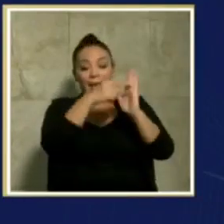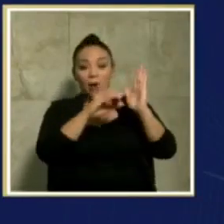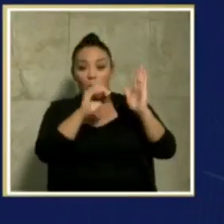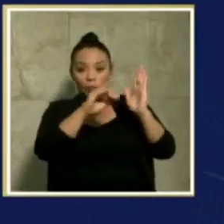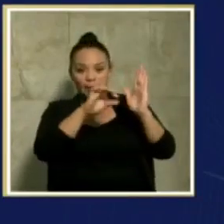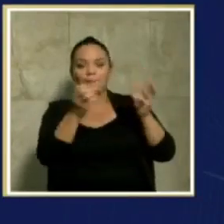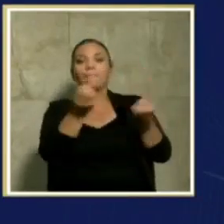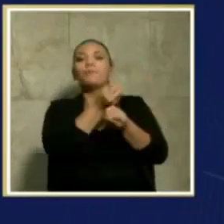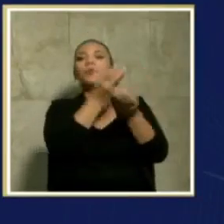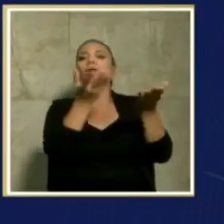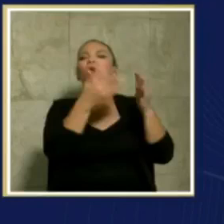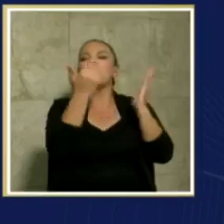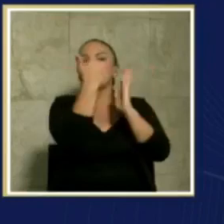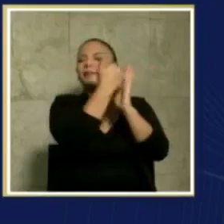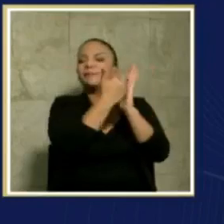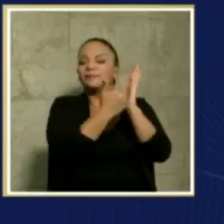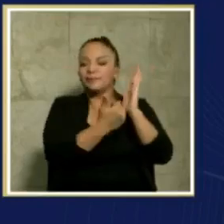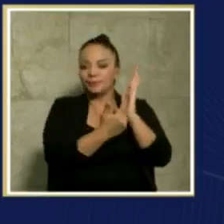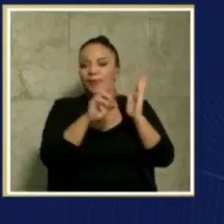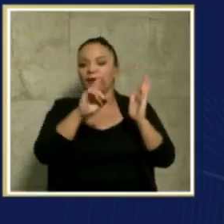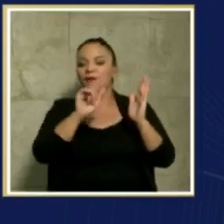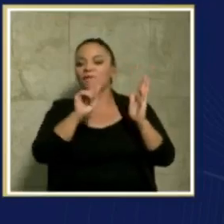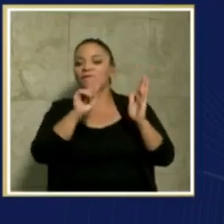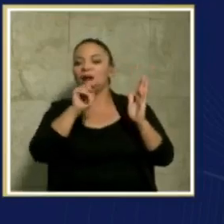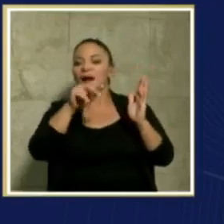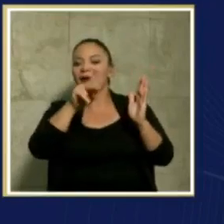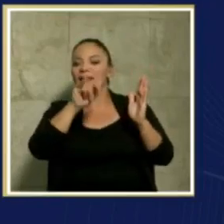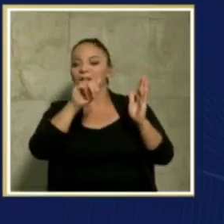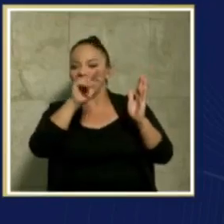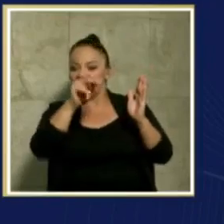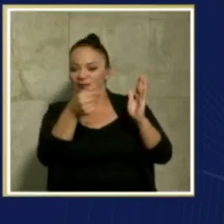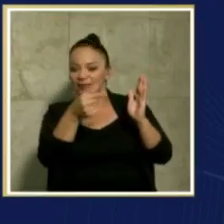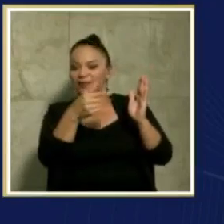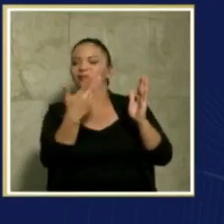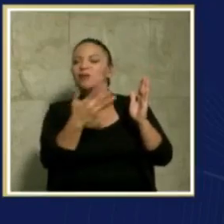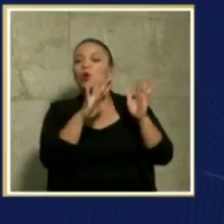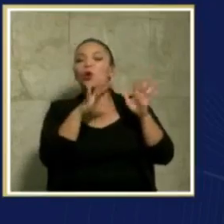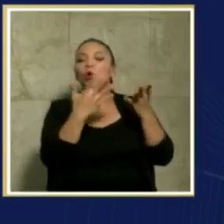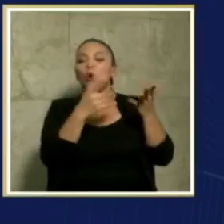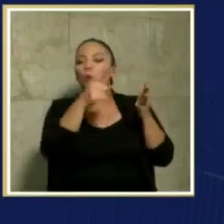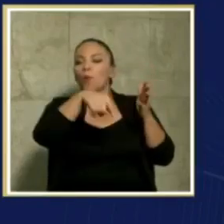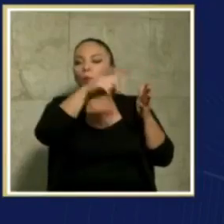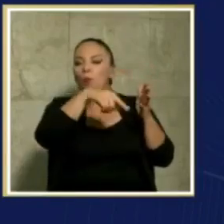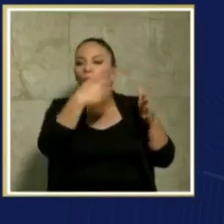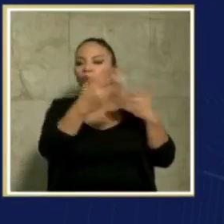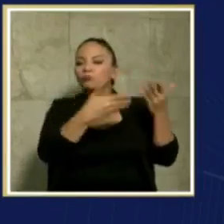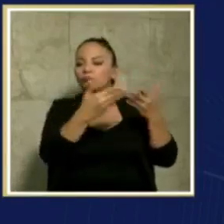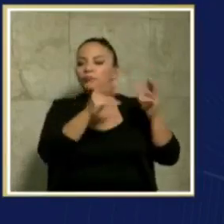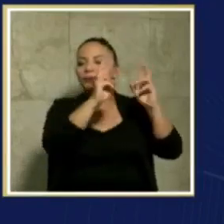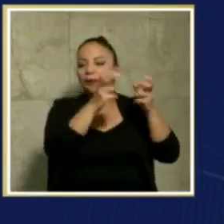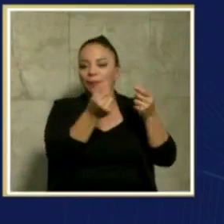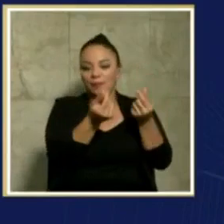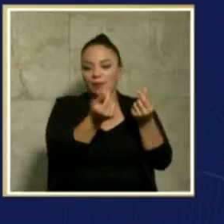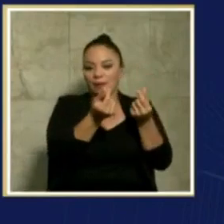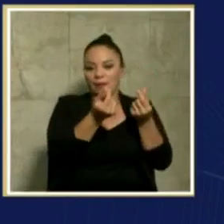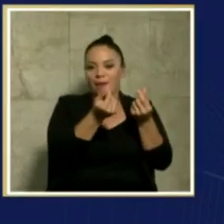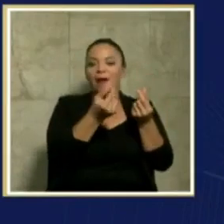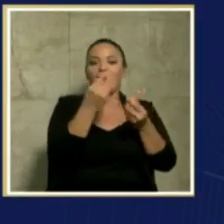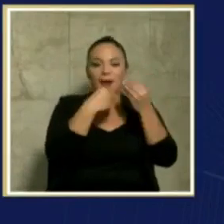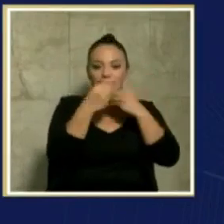ranking de cómo les había ido a todos sus miembros en cuanto a variación de precios de